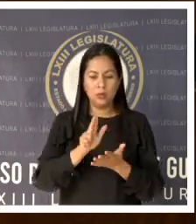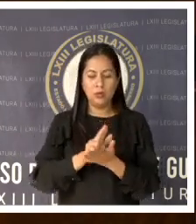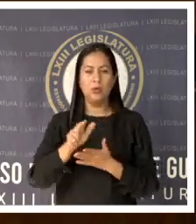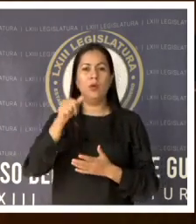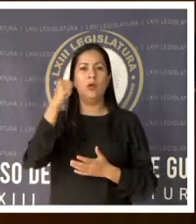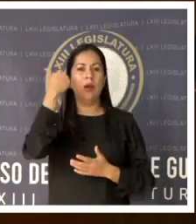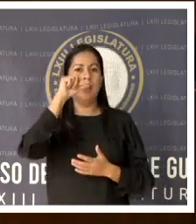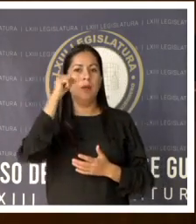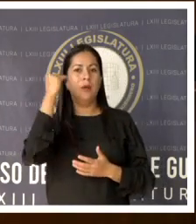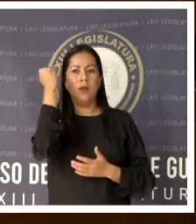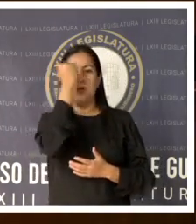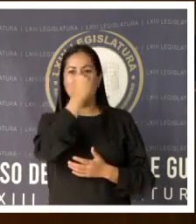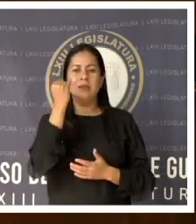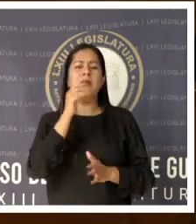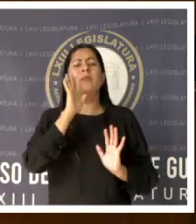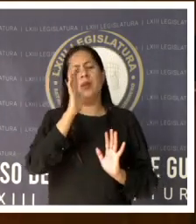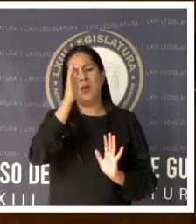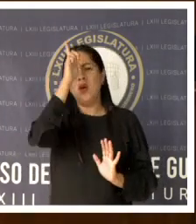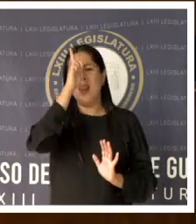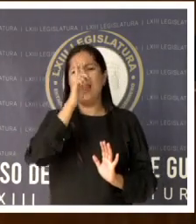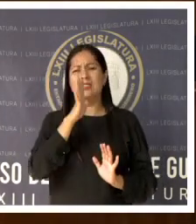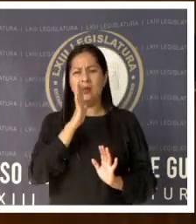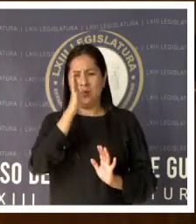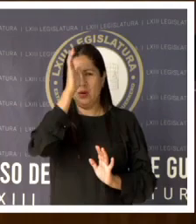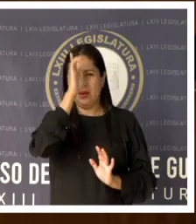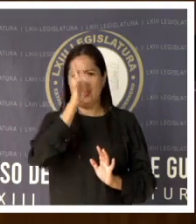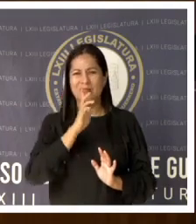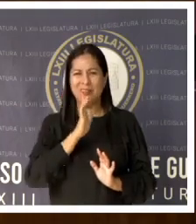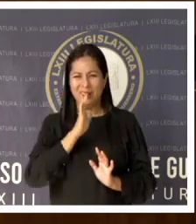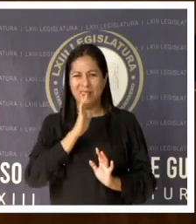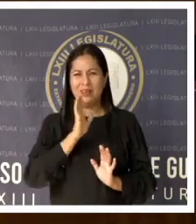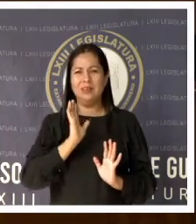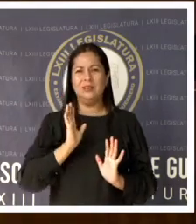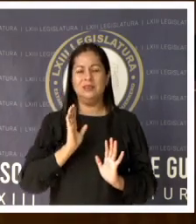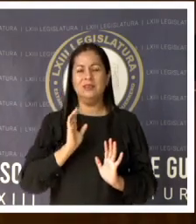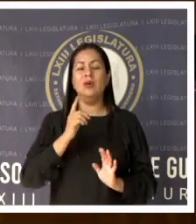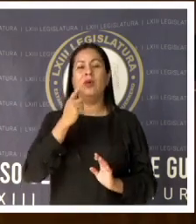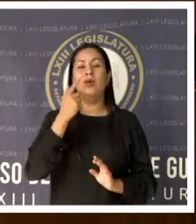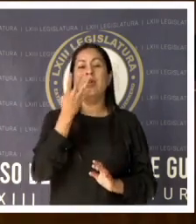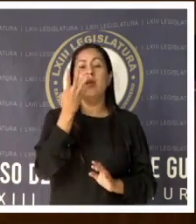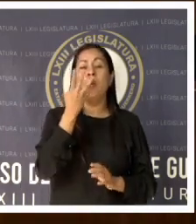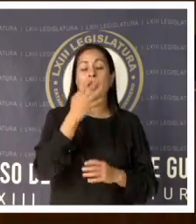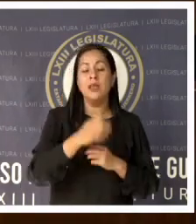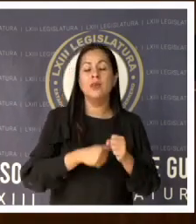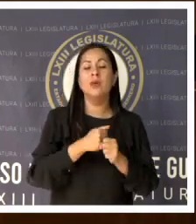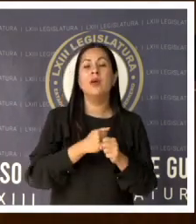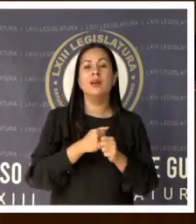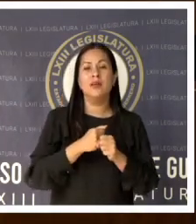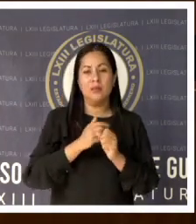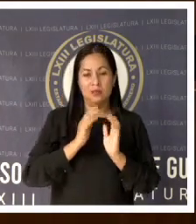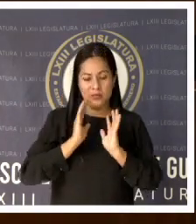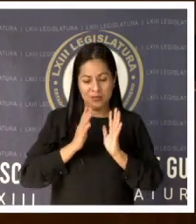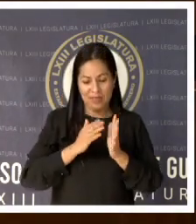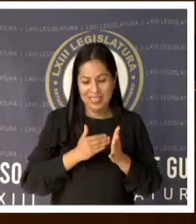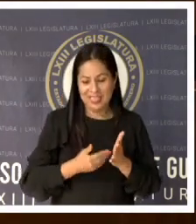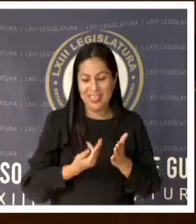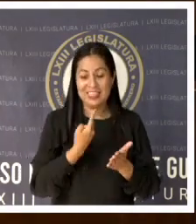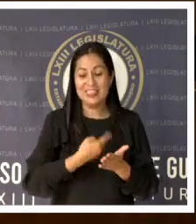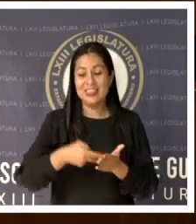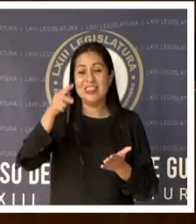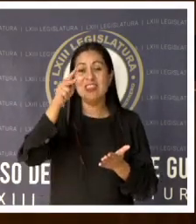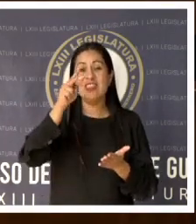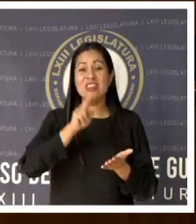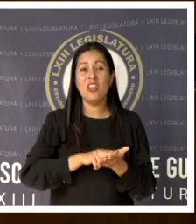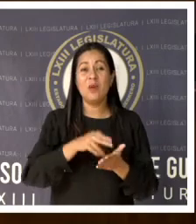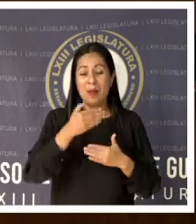Ixtapa bueno Lázaro Cárdenas hoy en cuatro años ha avanzado el doble de